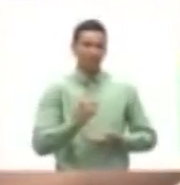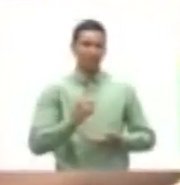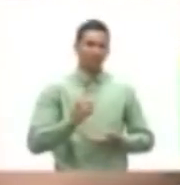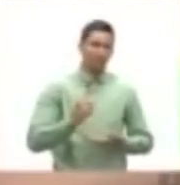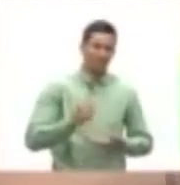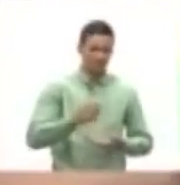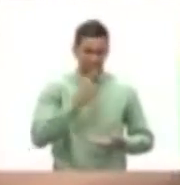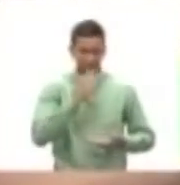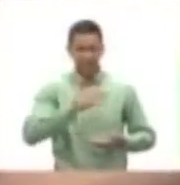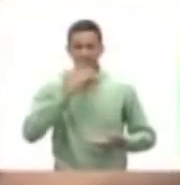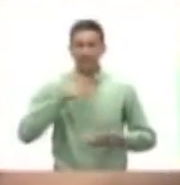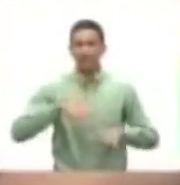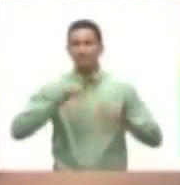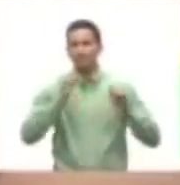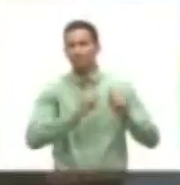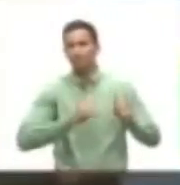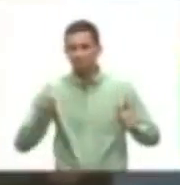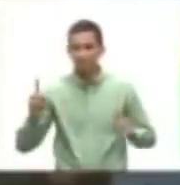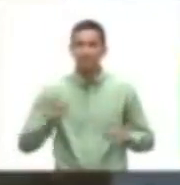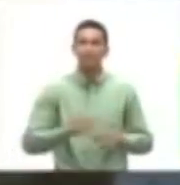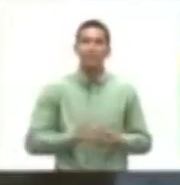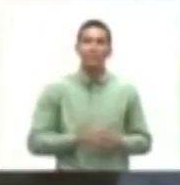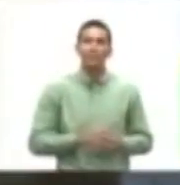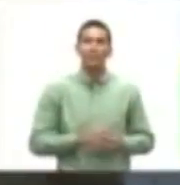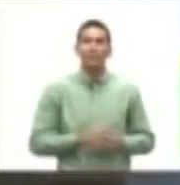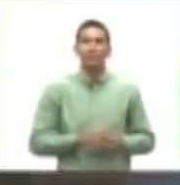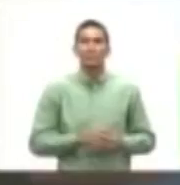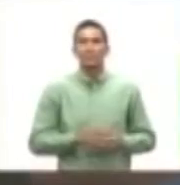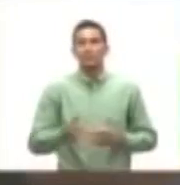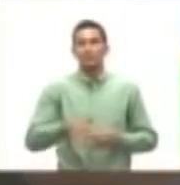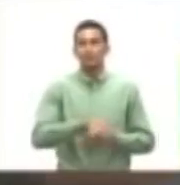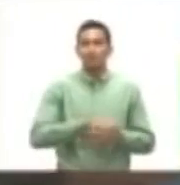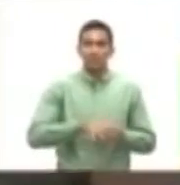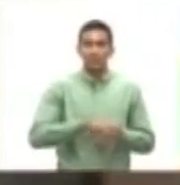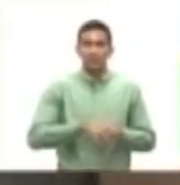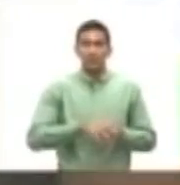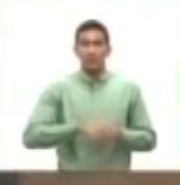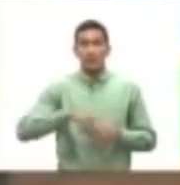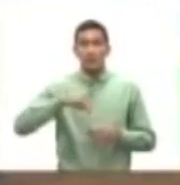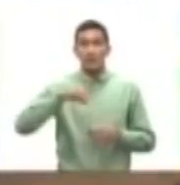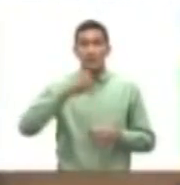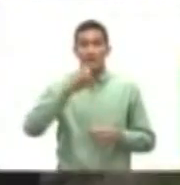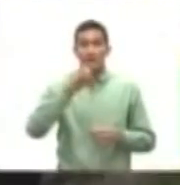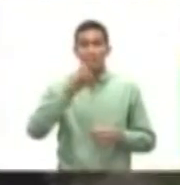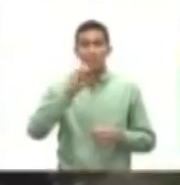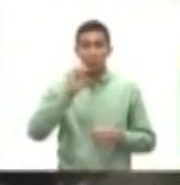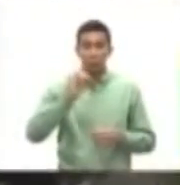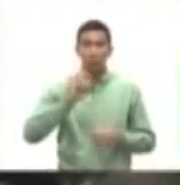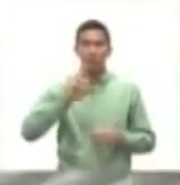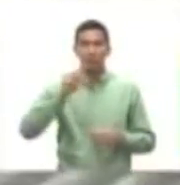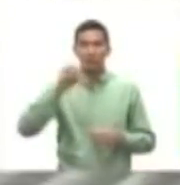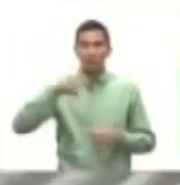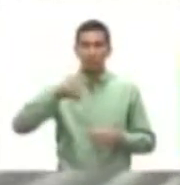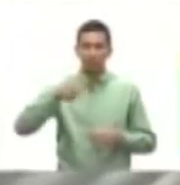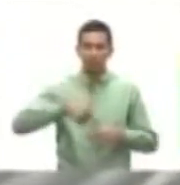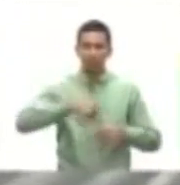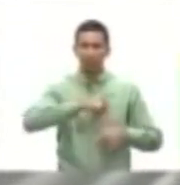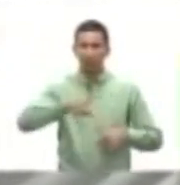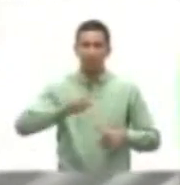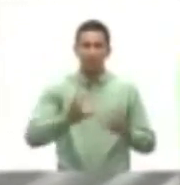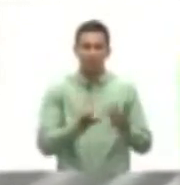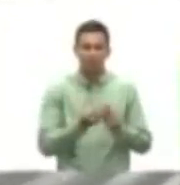esa hediondez, esa asquerosidad. Ante este panorama, Pedro Ramírez, líder de las plazas de mercados públicos de